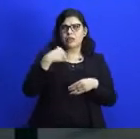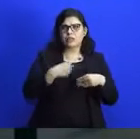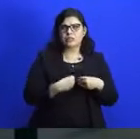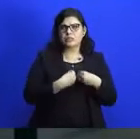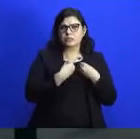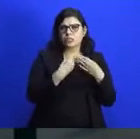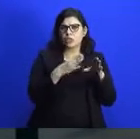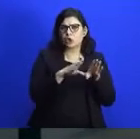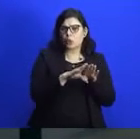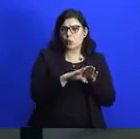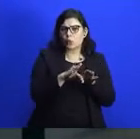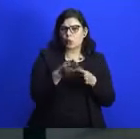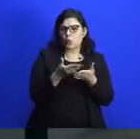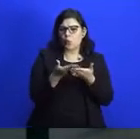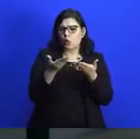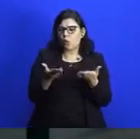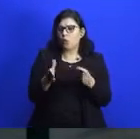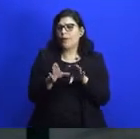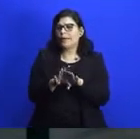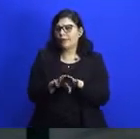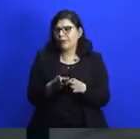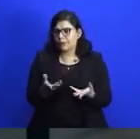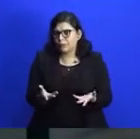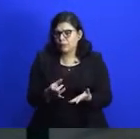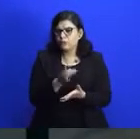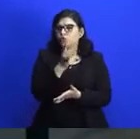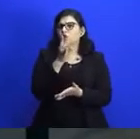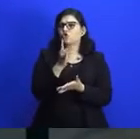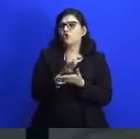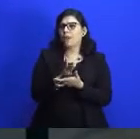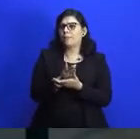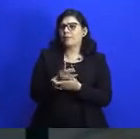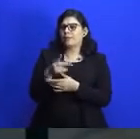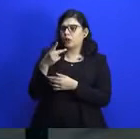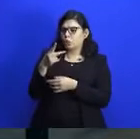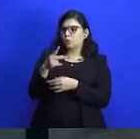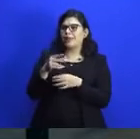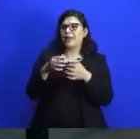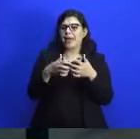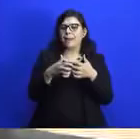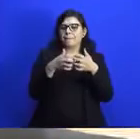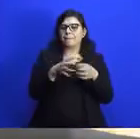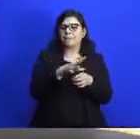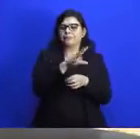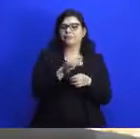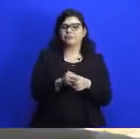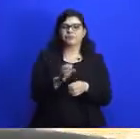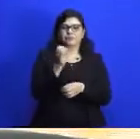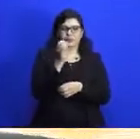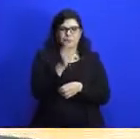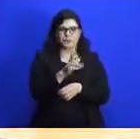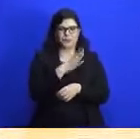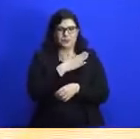hoy? No solamente a nivel personal, sino también como empresa. Ok, buenos días.